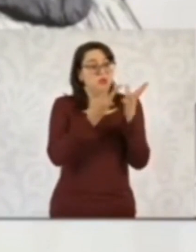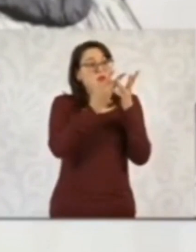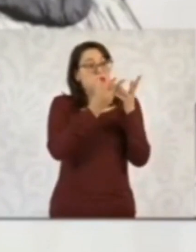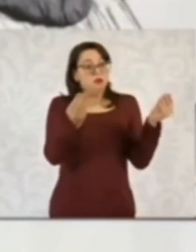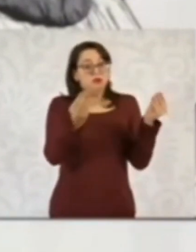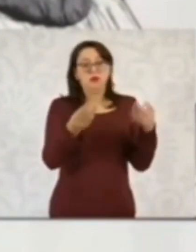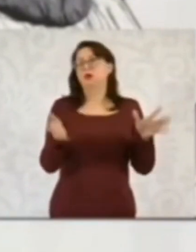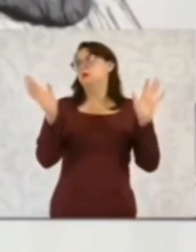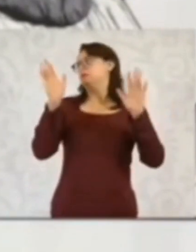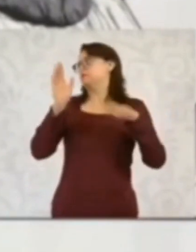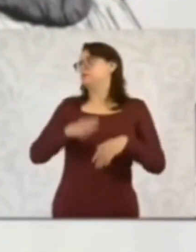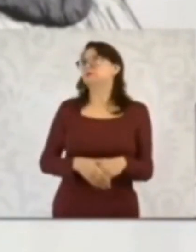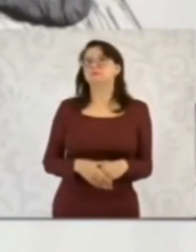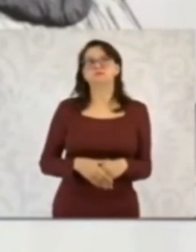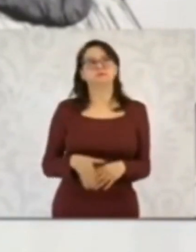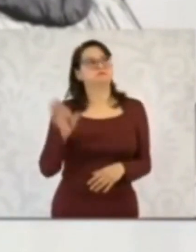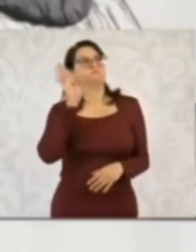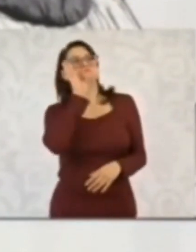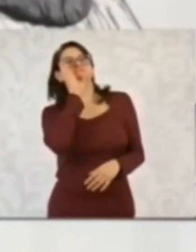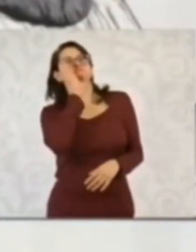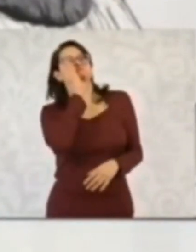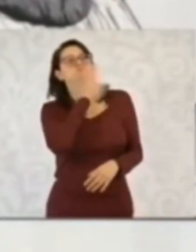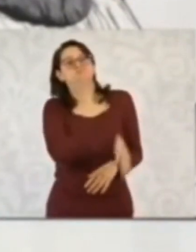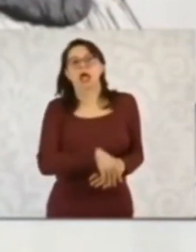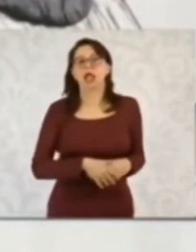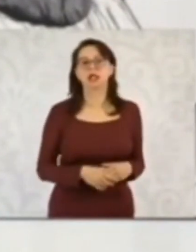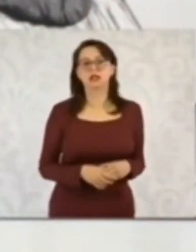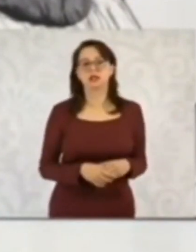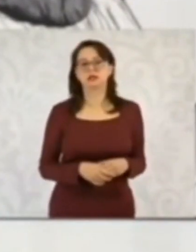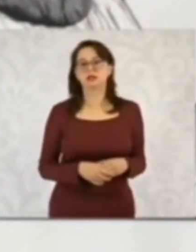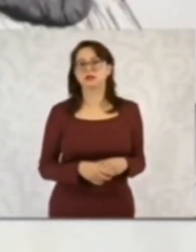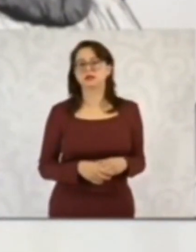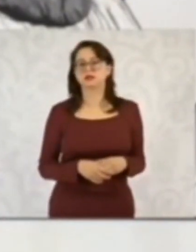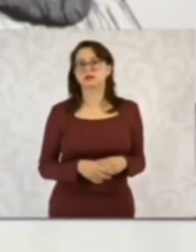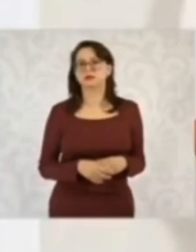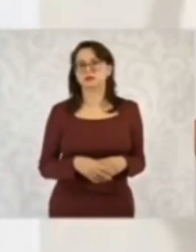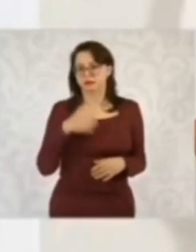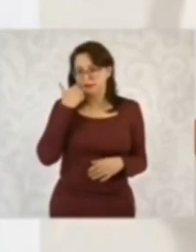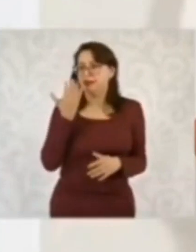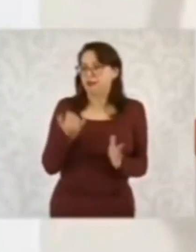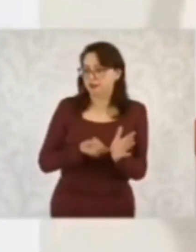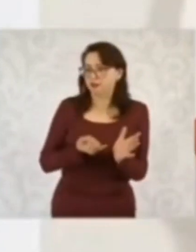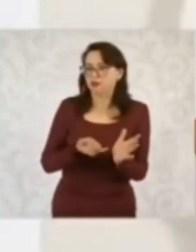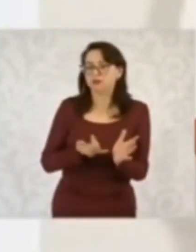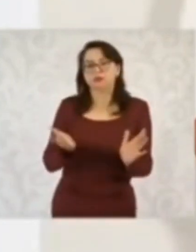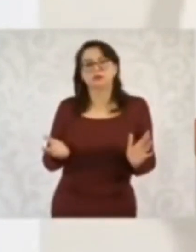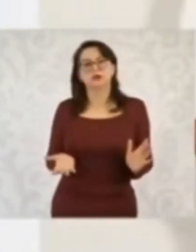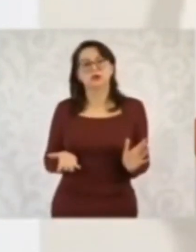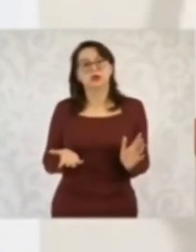aranceles. Uy, están enojadísimos porque a ellos les hubiera gustado que le hubiera ido re mal a México.